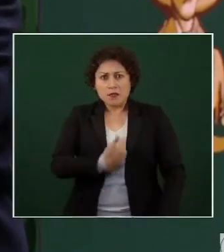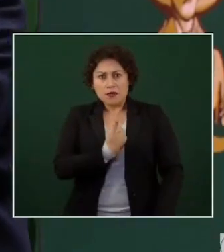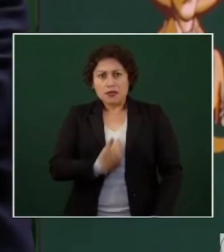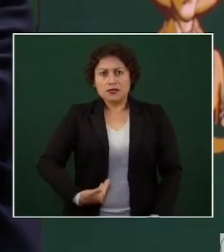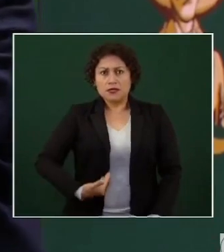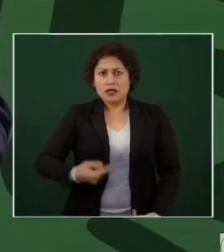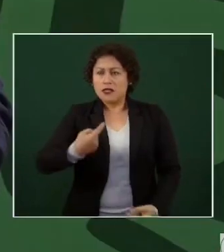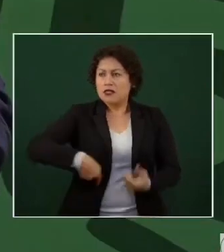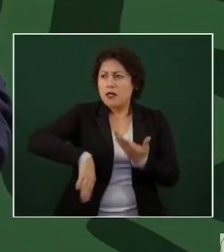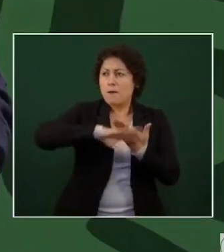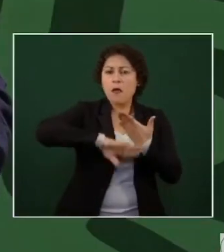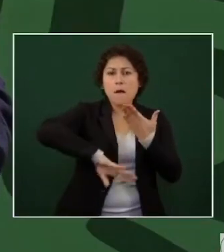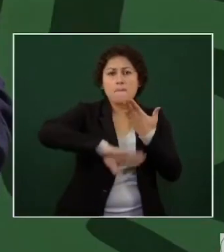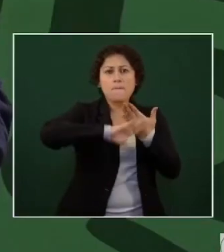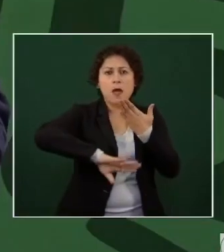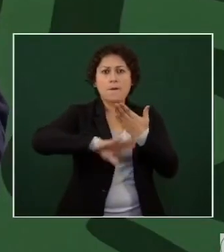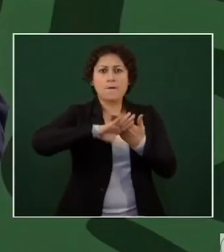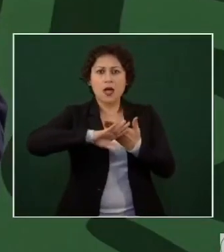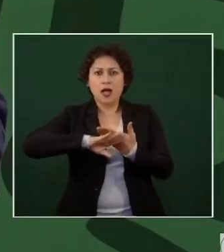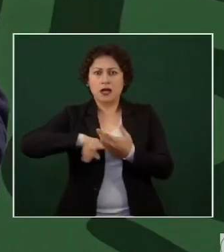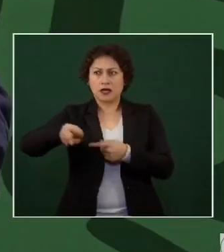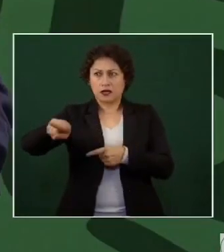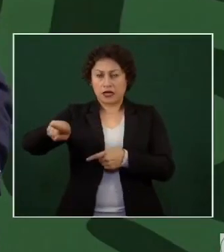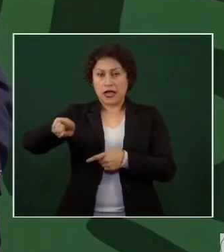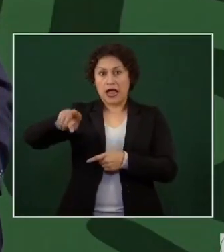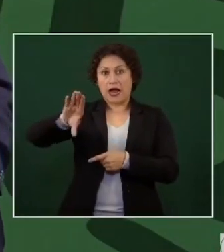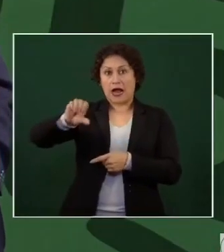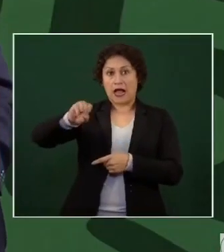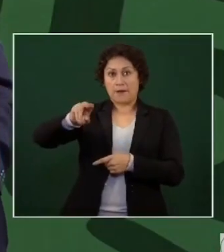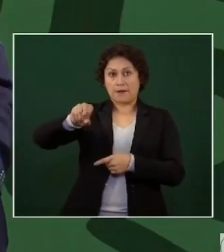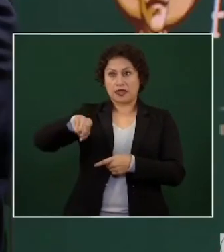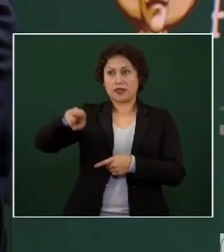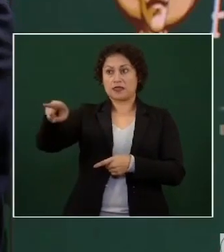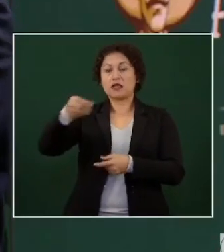¿Tiene algún citatorio Aguilar Camín por llamarme como me llamó?